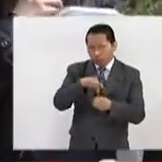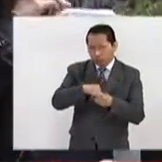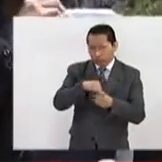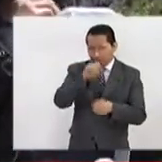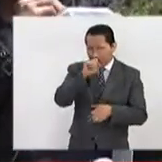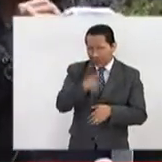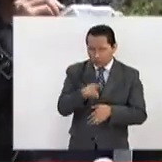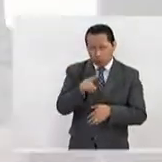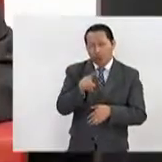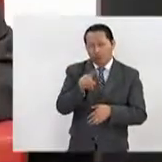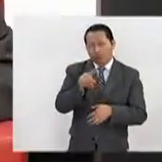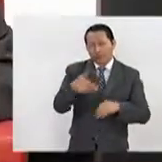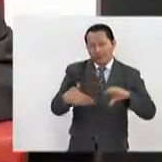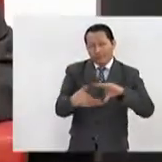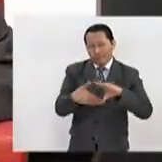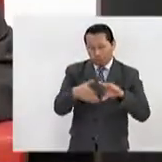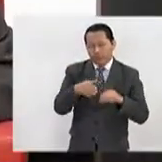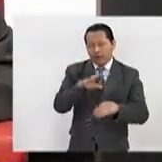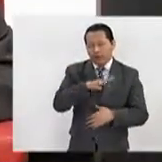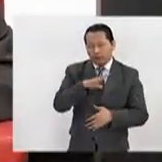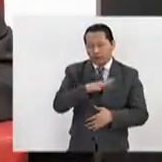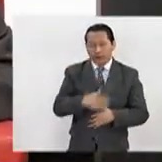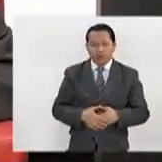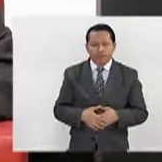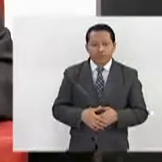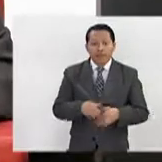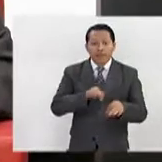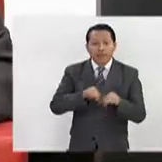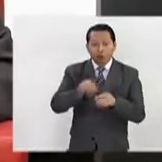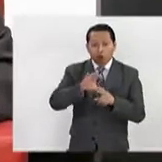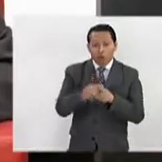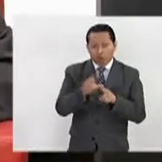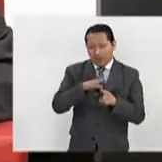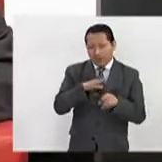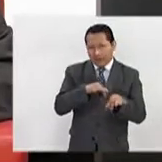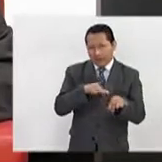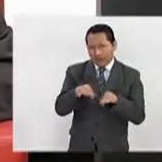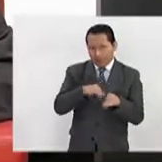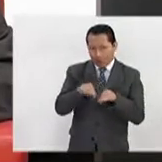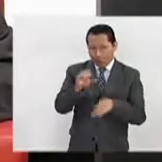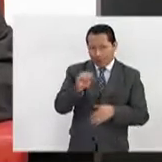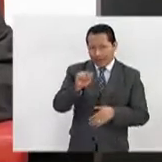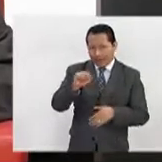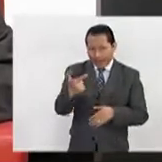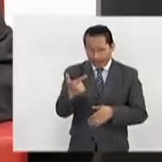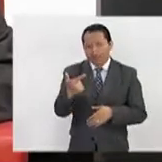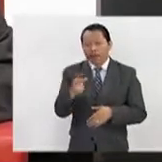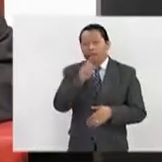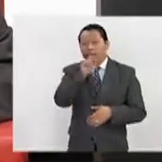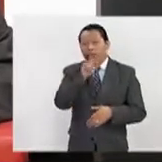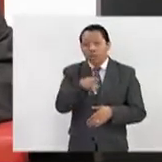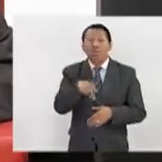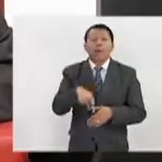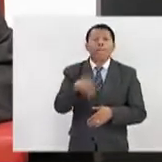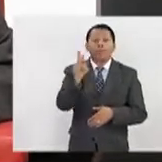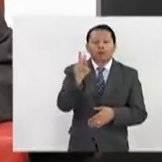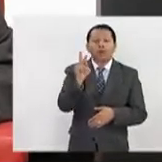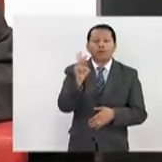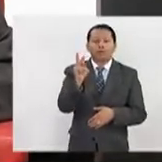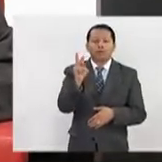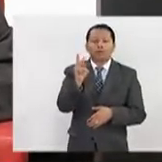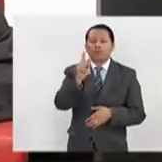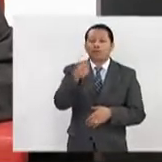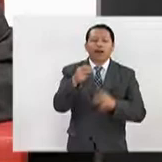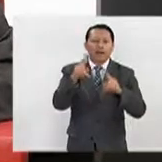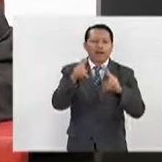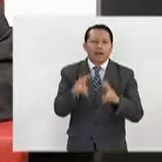en la capital del país. El trabajo de la comisión se apoya mucho en el trabajo de organizaciones no gubernamentales. Sin embargo, en